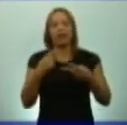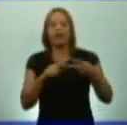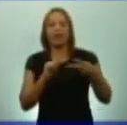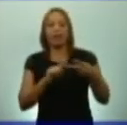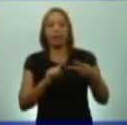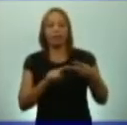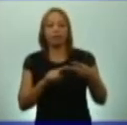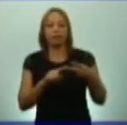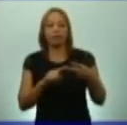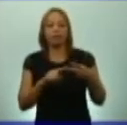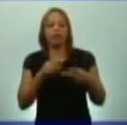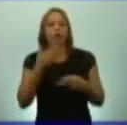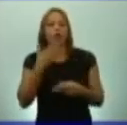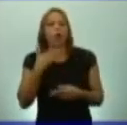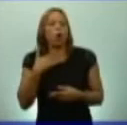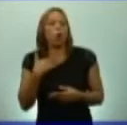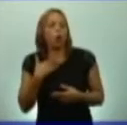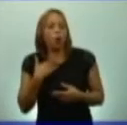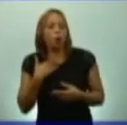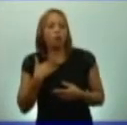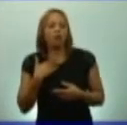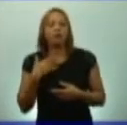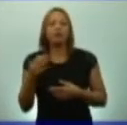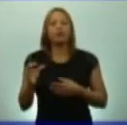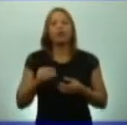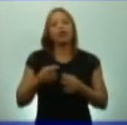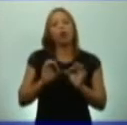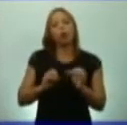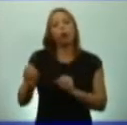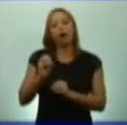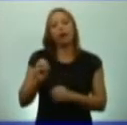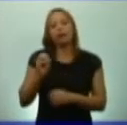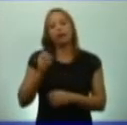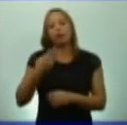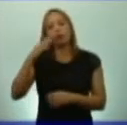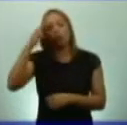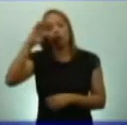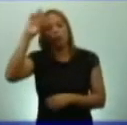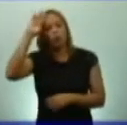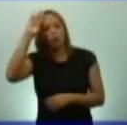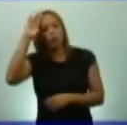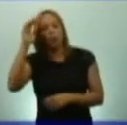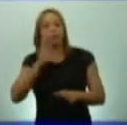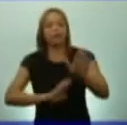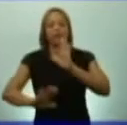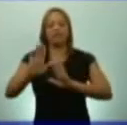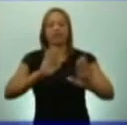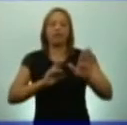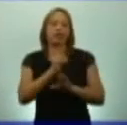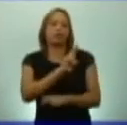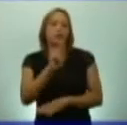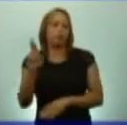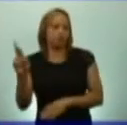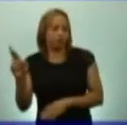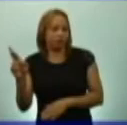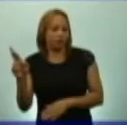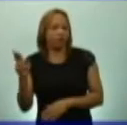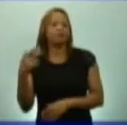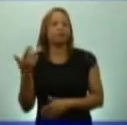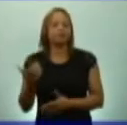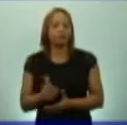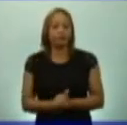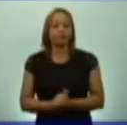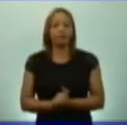2. ¿Cómo se organizó nuestro pueblo para defender la revolución? Te